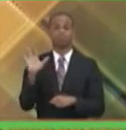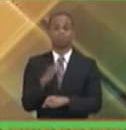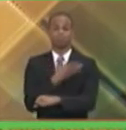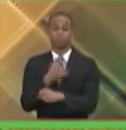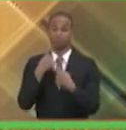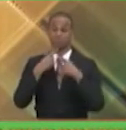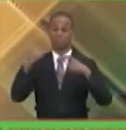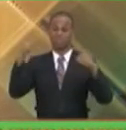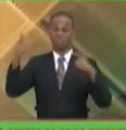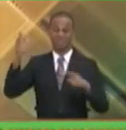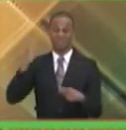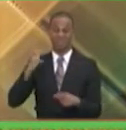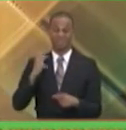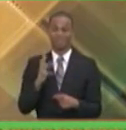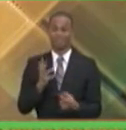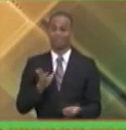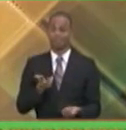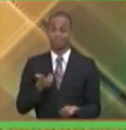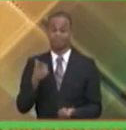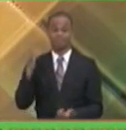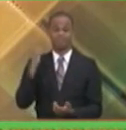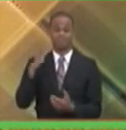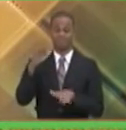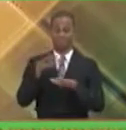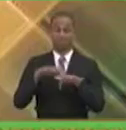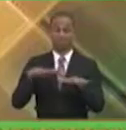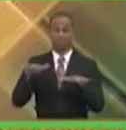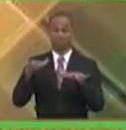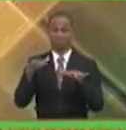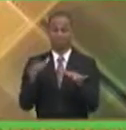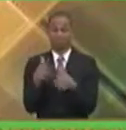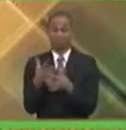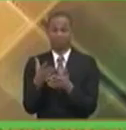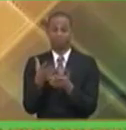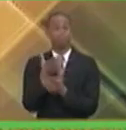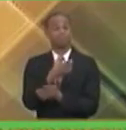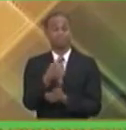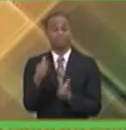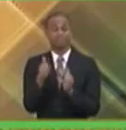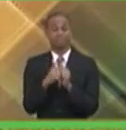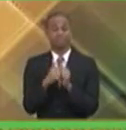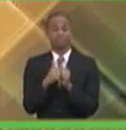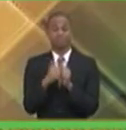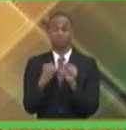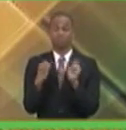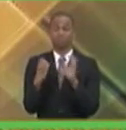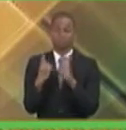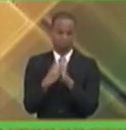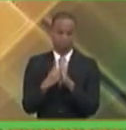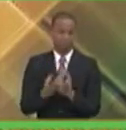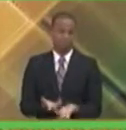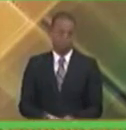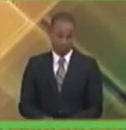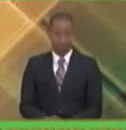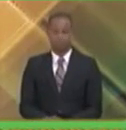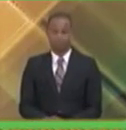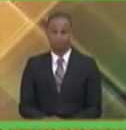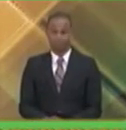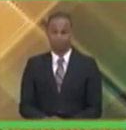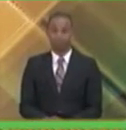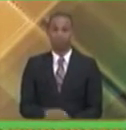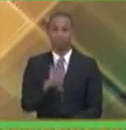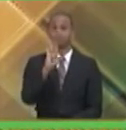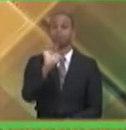músicos, tanto a nivel popular como clásico, son gente que ha tenido algún tipo de discapacidad. Sí.